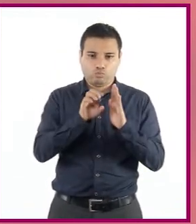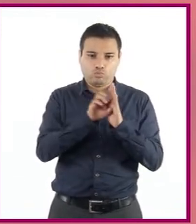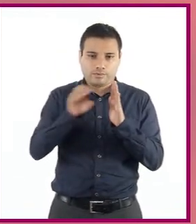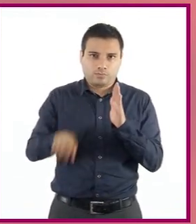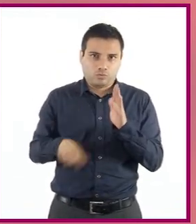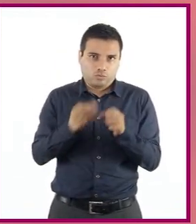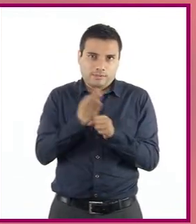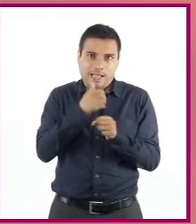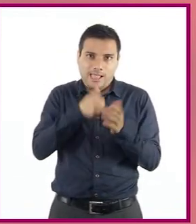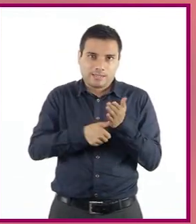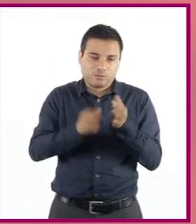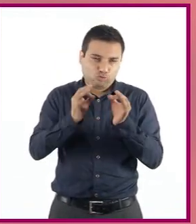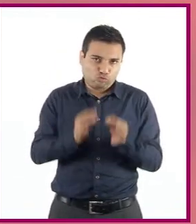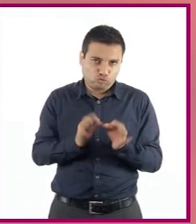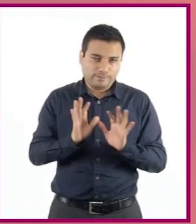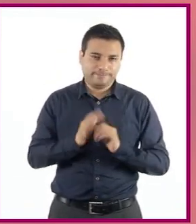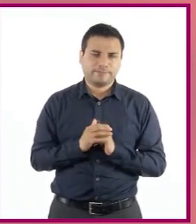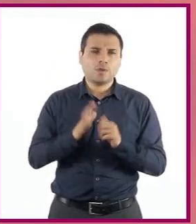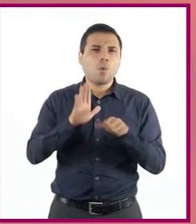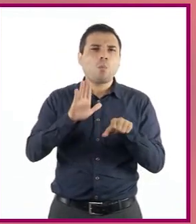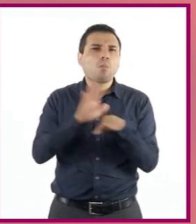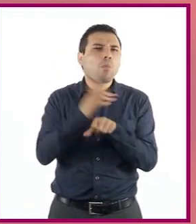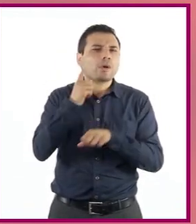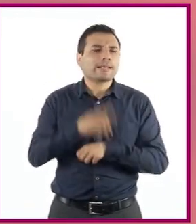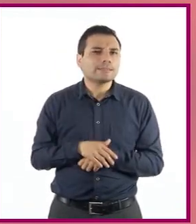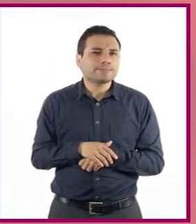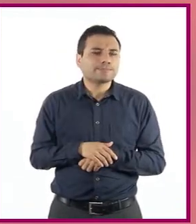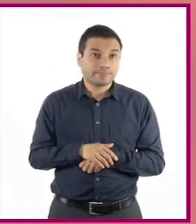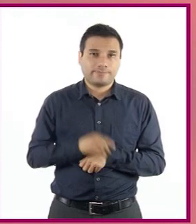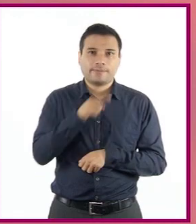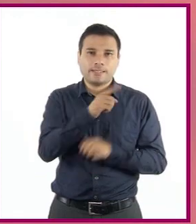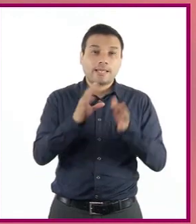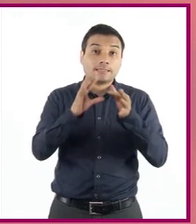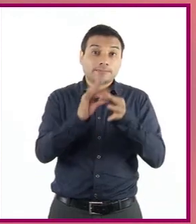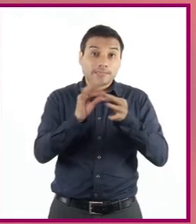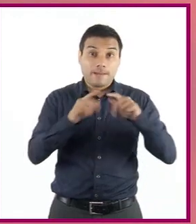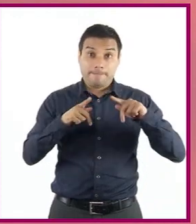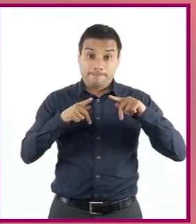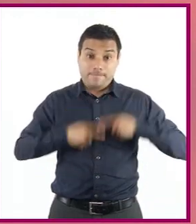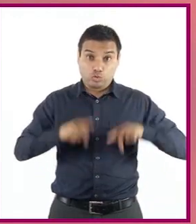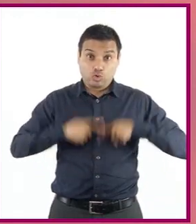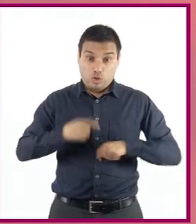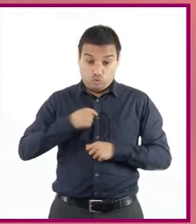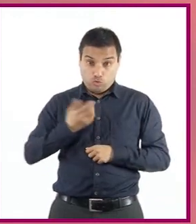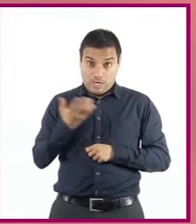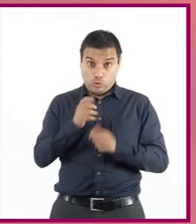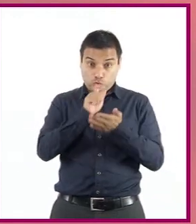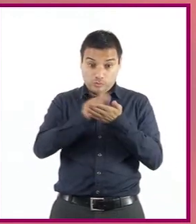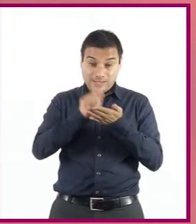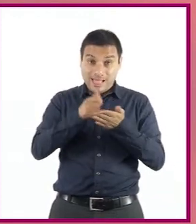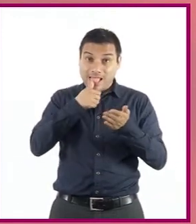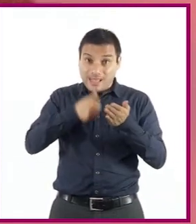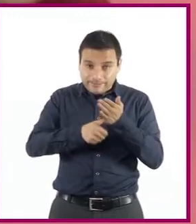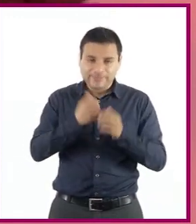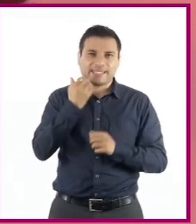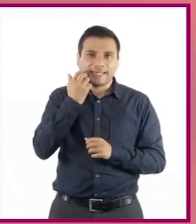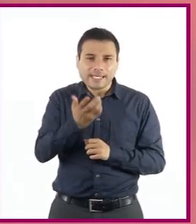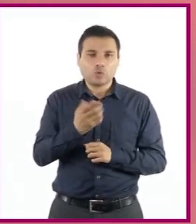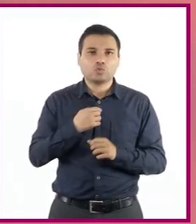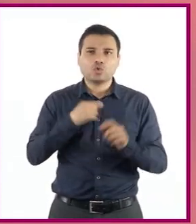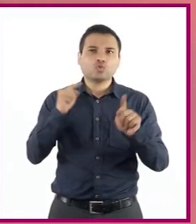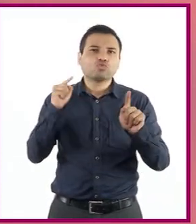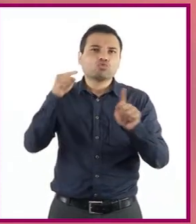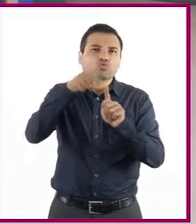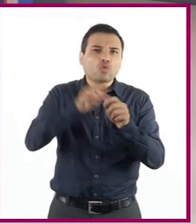carta formal, ya que nos hablan de que la persona que escribe la carta quiere resaltar para el que